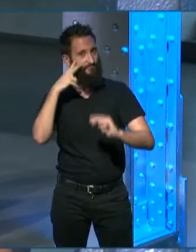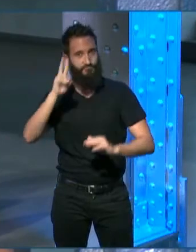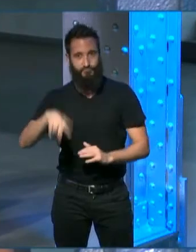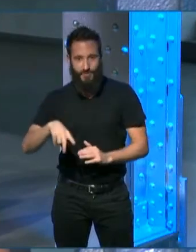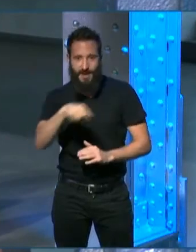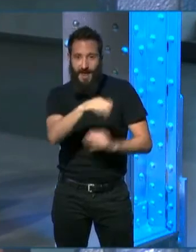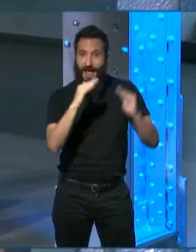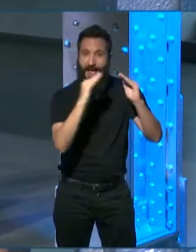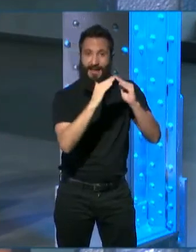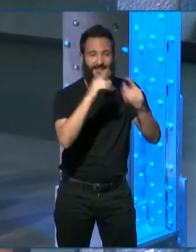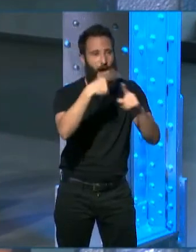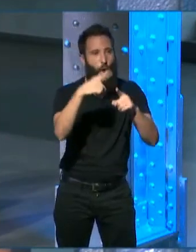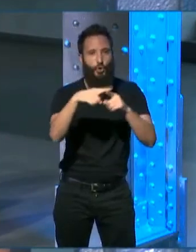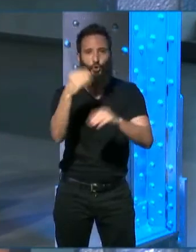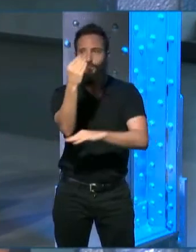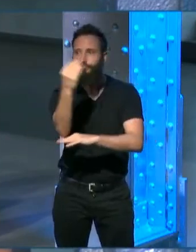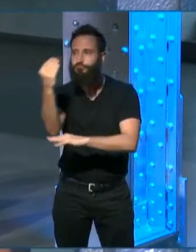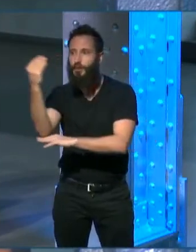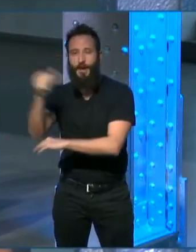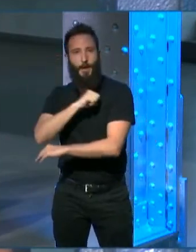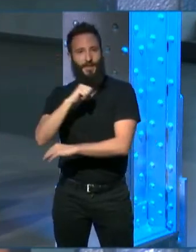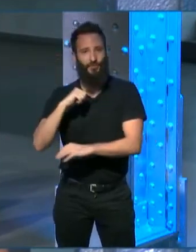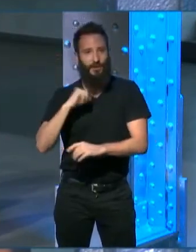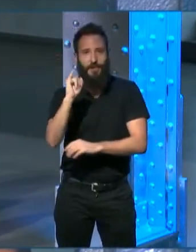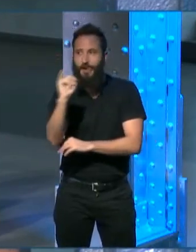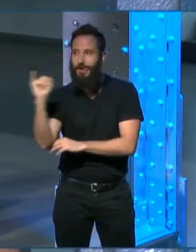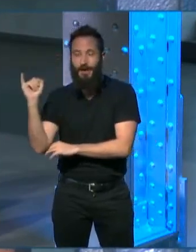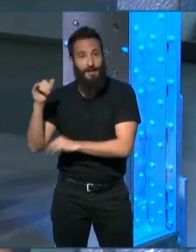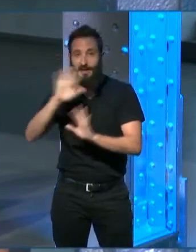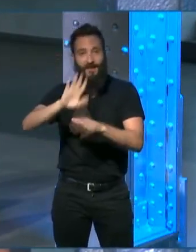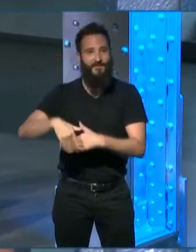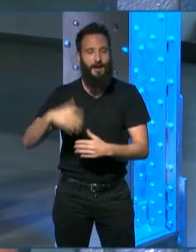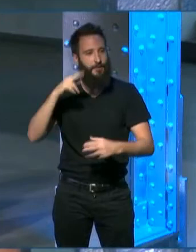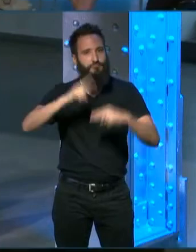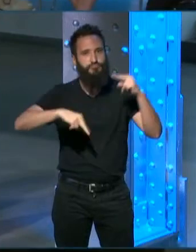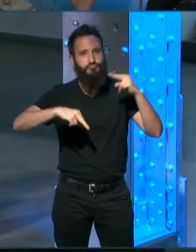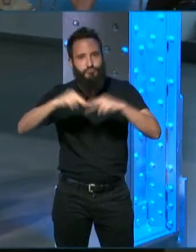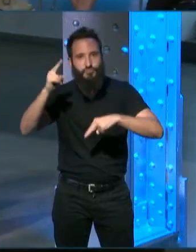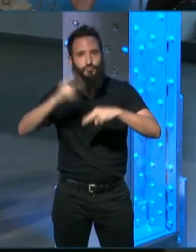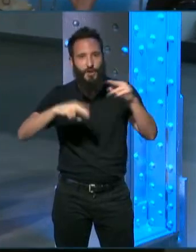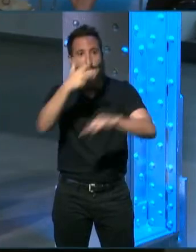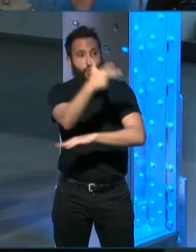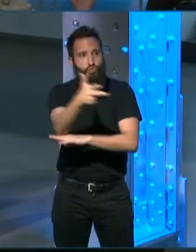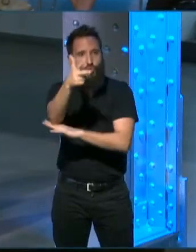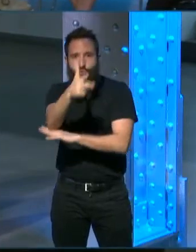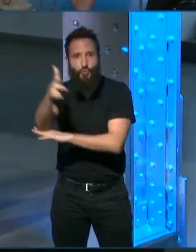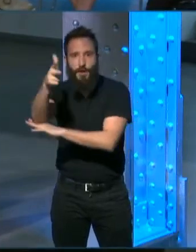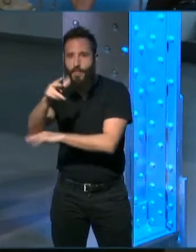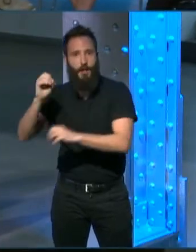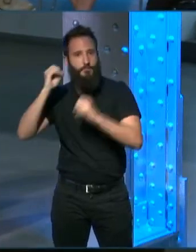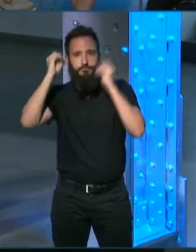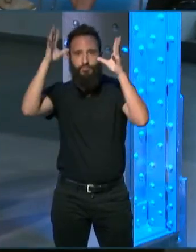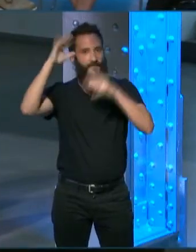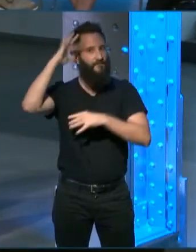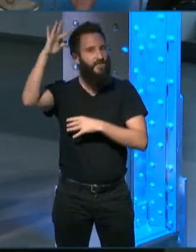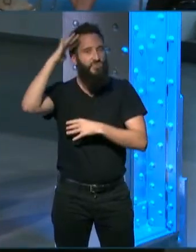aparezcan objetos personales y que construyan la ficción del documental, porque el documental en cierta forma